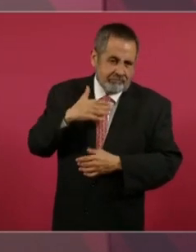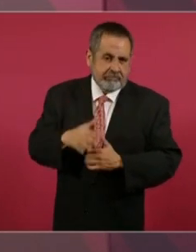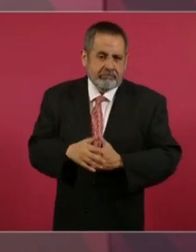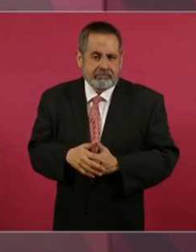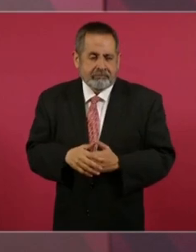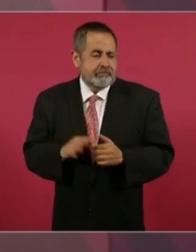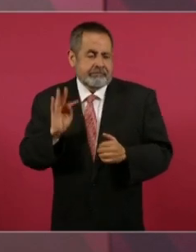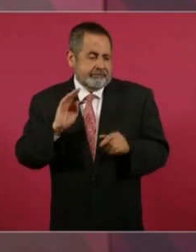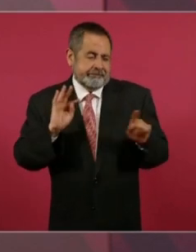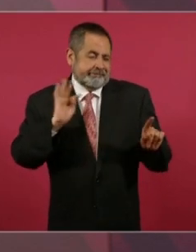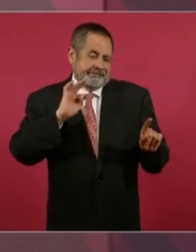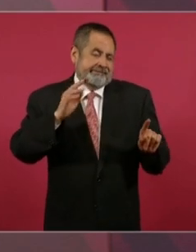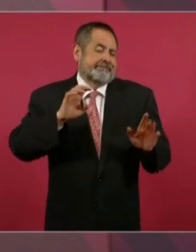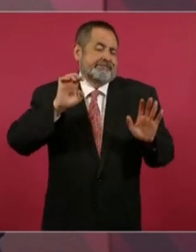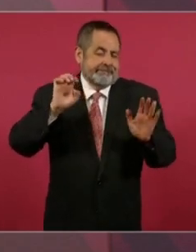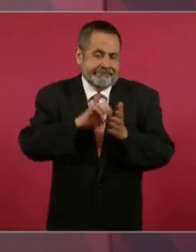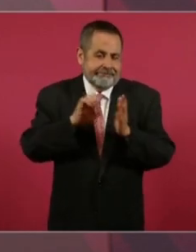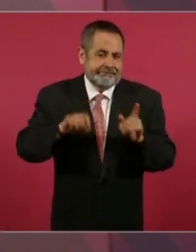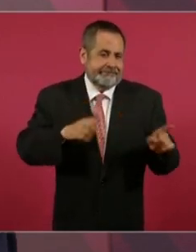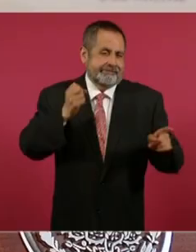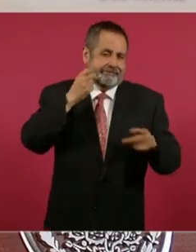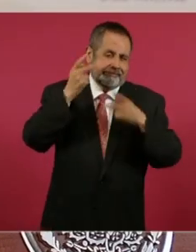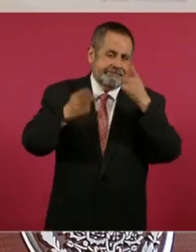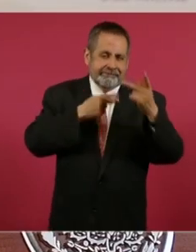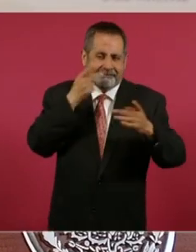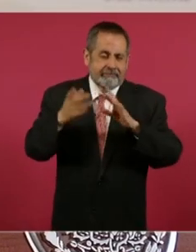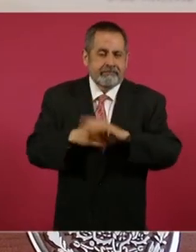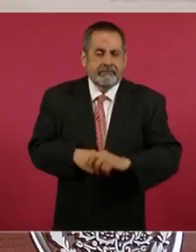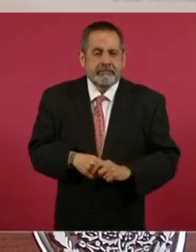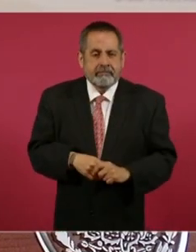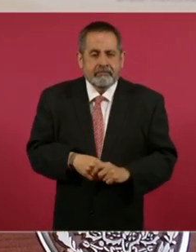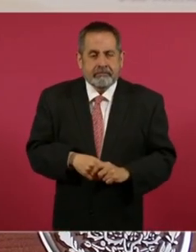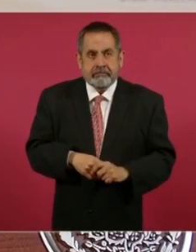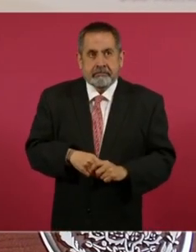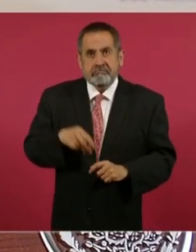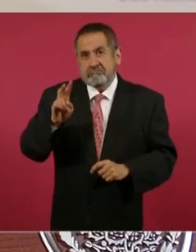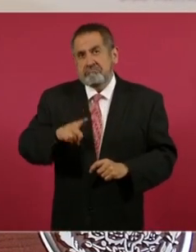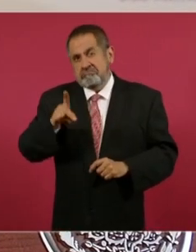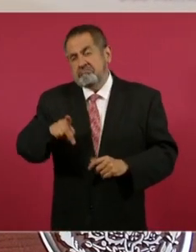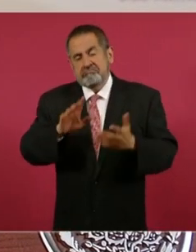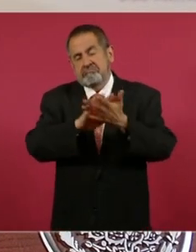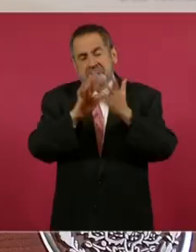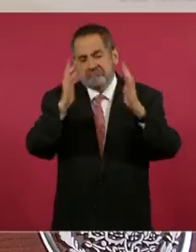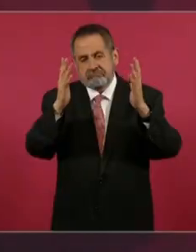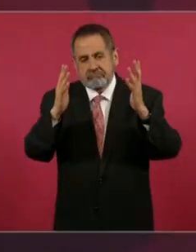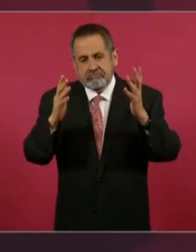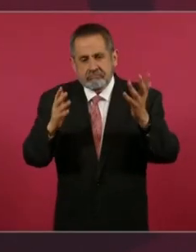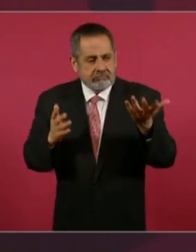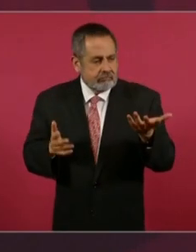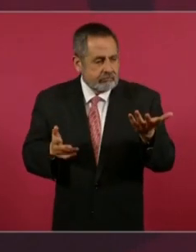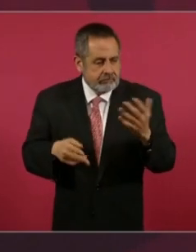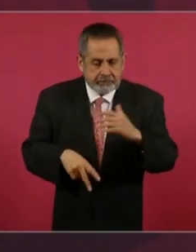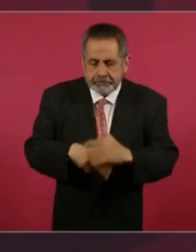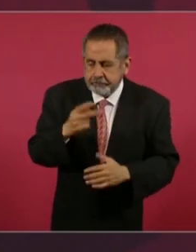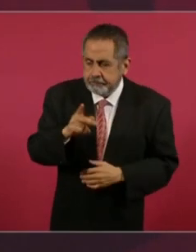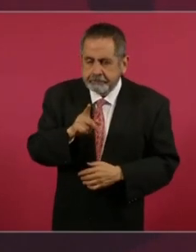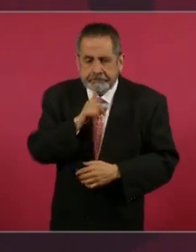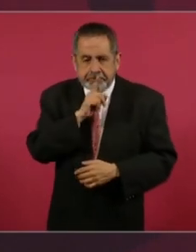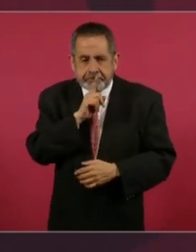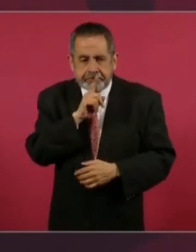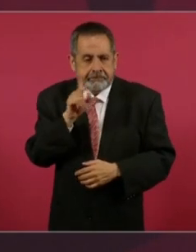en un discurso. Sí, sí es cierto, y aplauso, pero no se demuestra